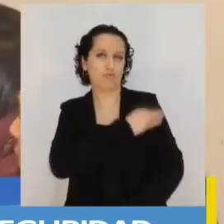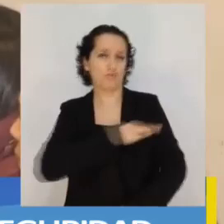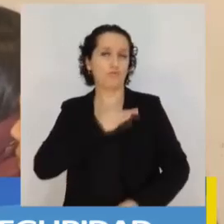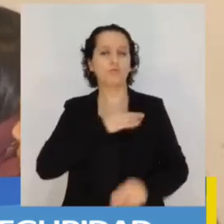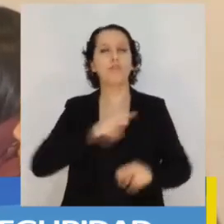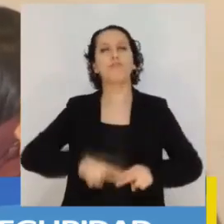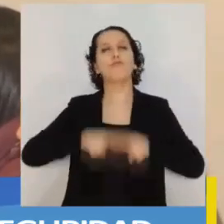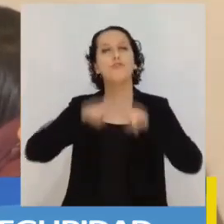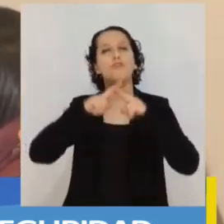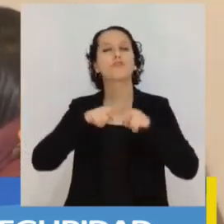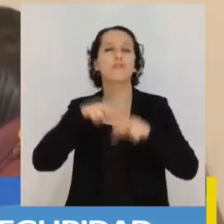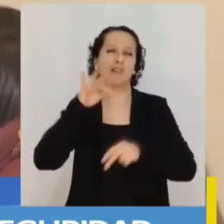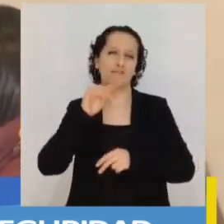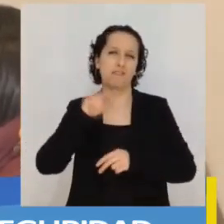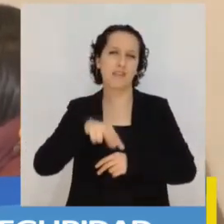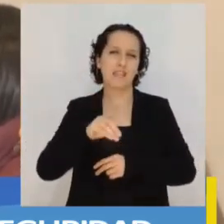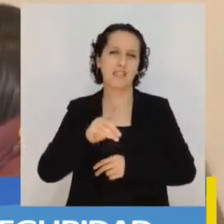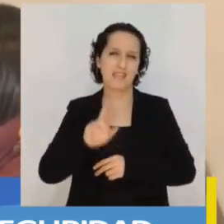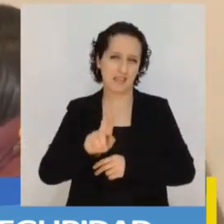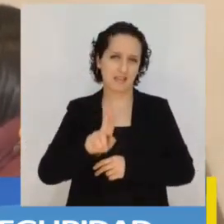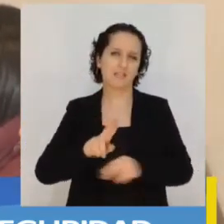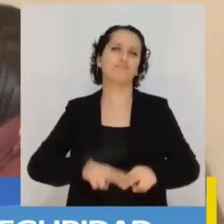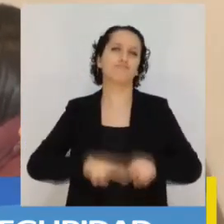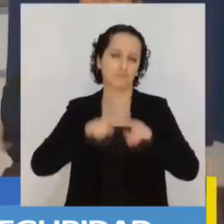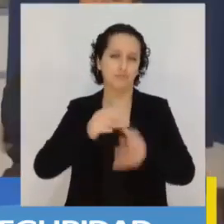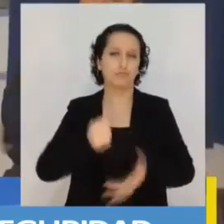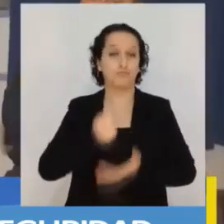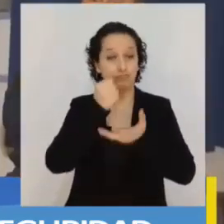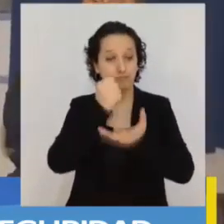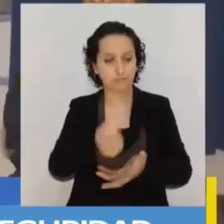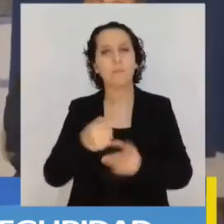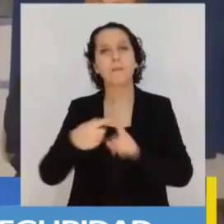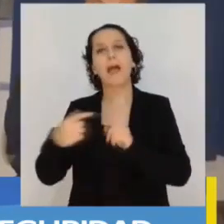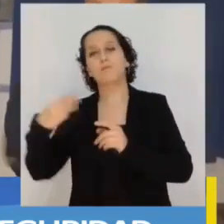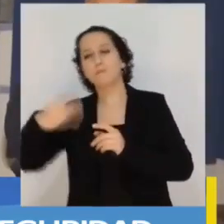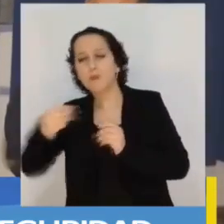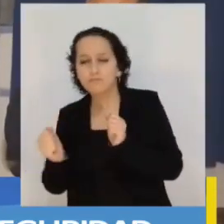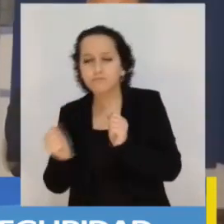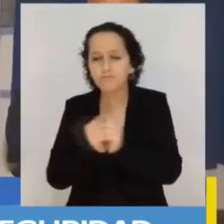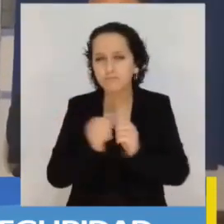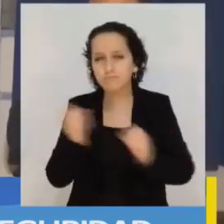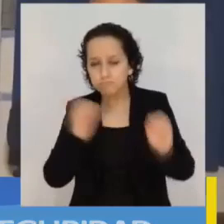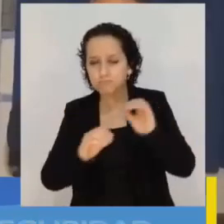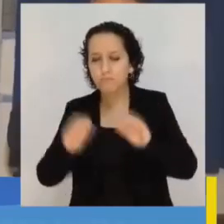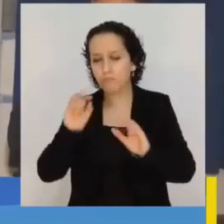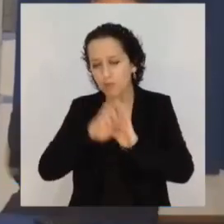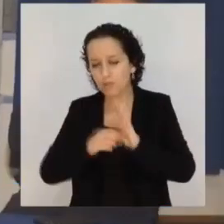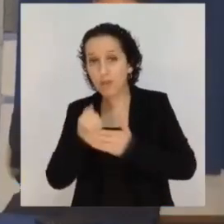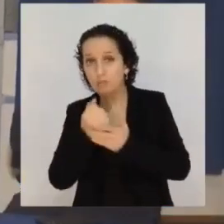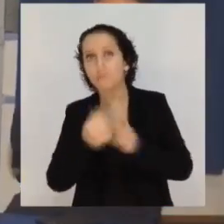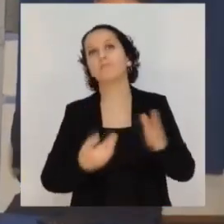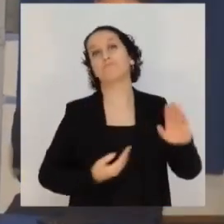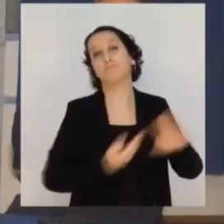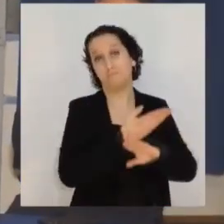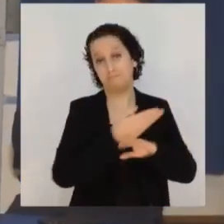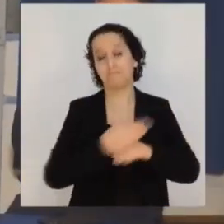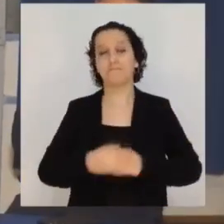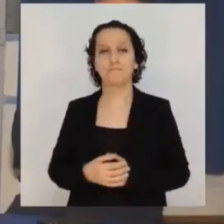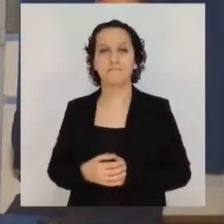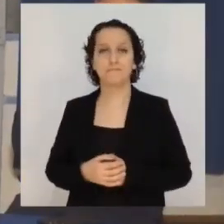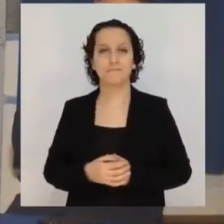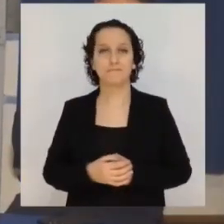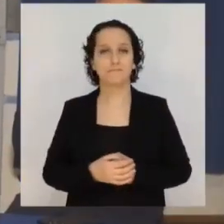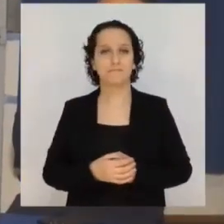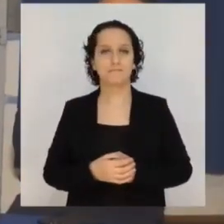de su Fondo Nacional de Desarrollo Regional y la asesoría técnica del municipio en su elaboración y postulación.